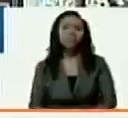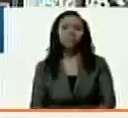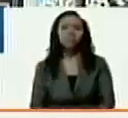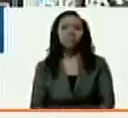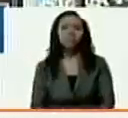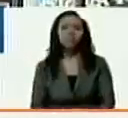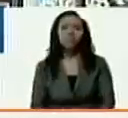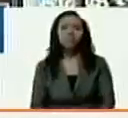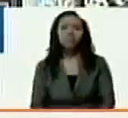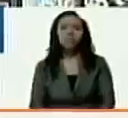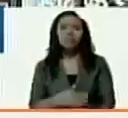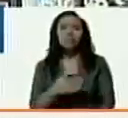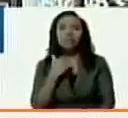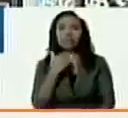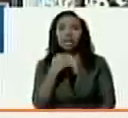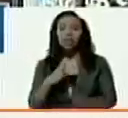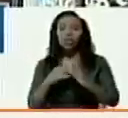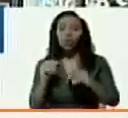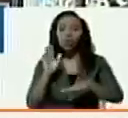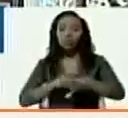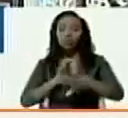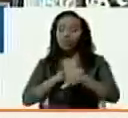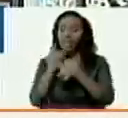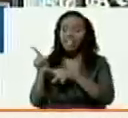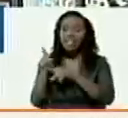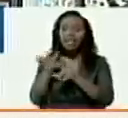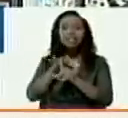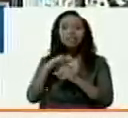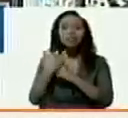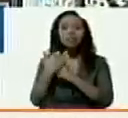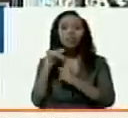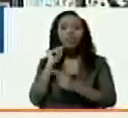Casi todos pasan por esa situación de tibios.